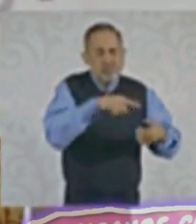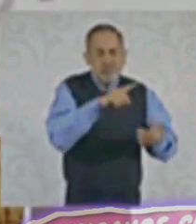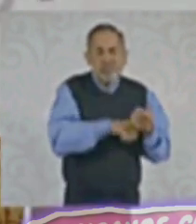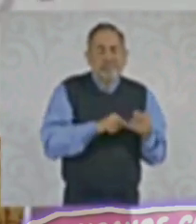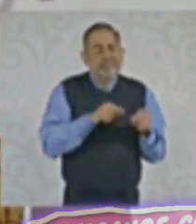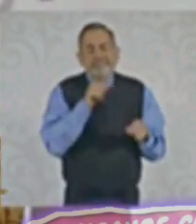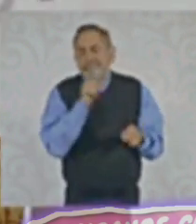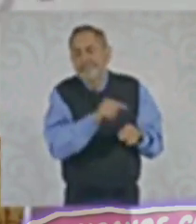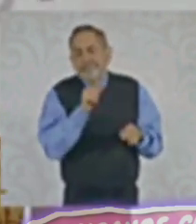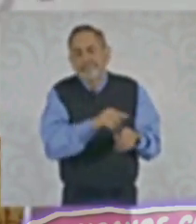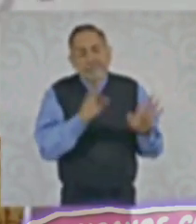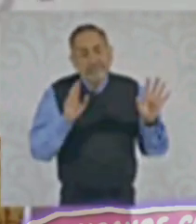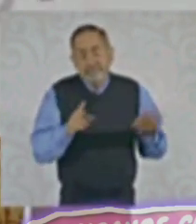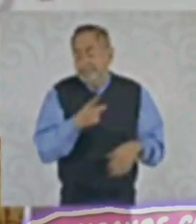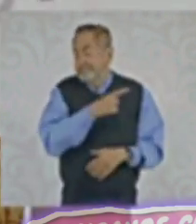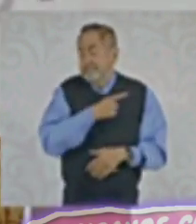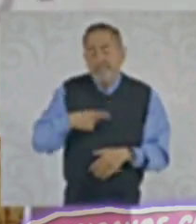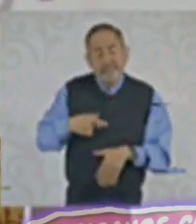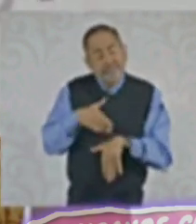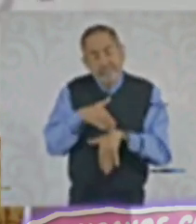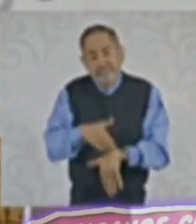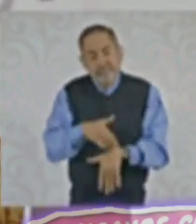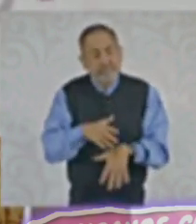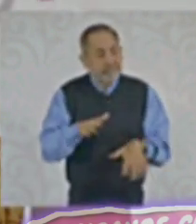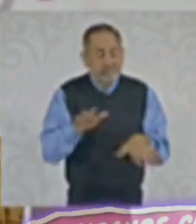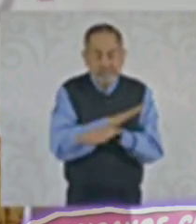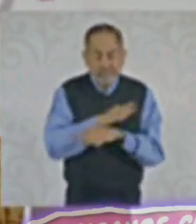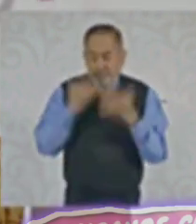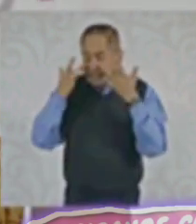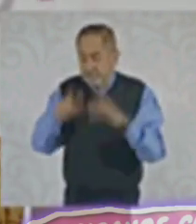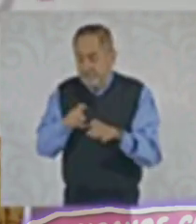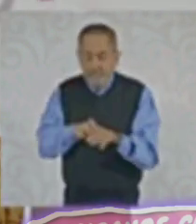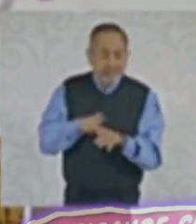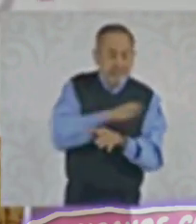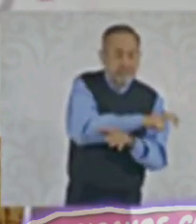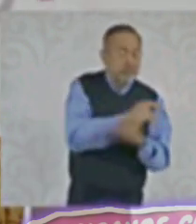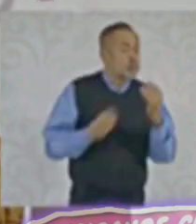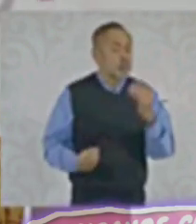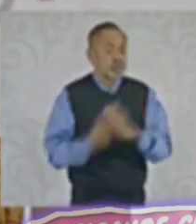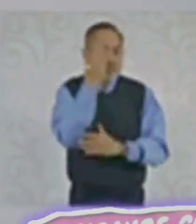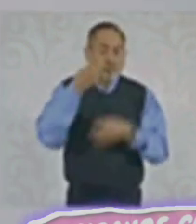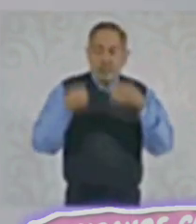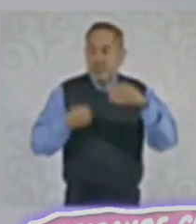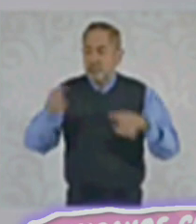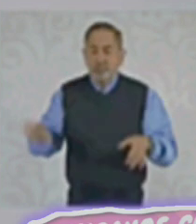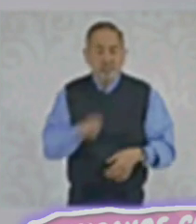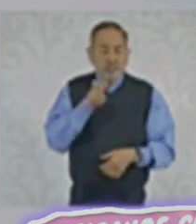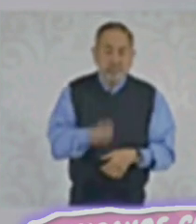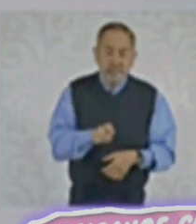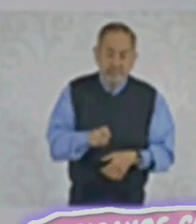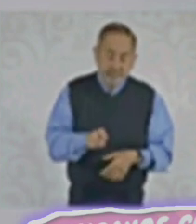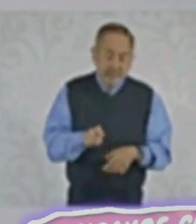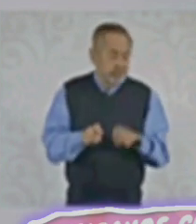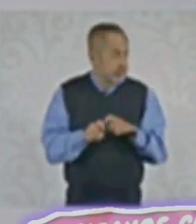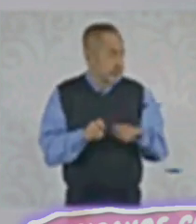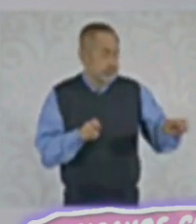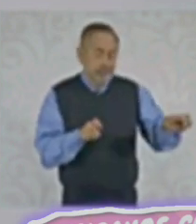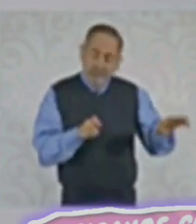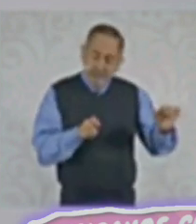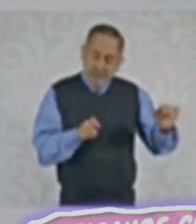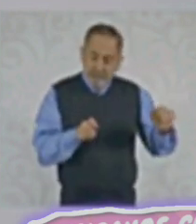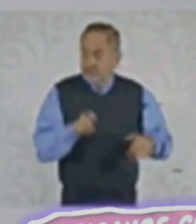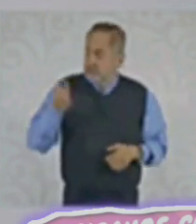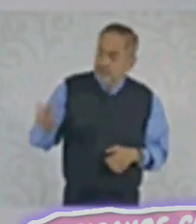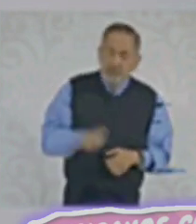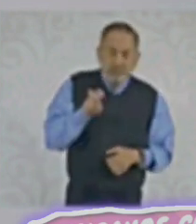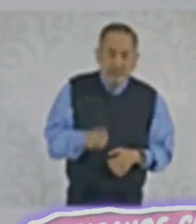van a tener que ceder su espacio a los nuevos jueces. Entonces, pues muchos